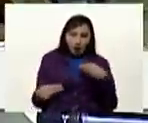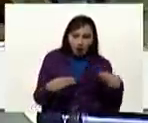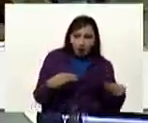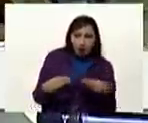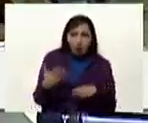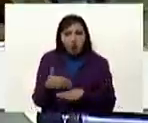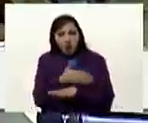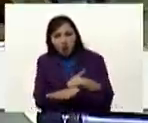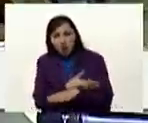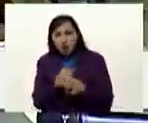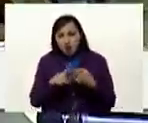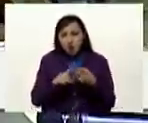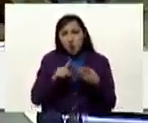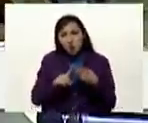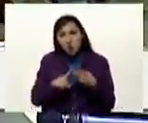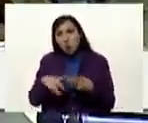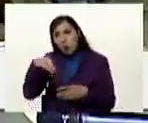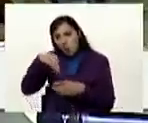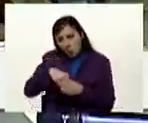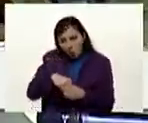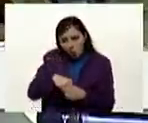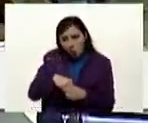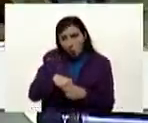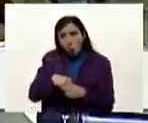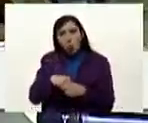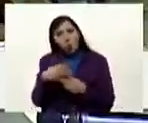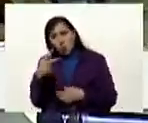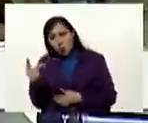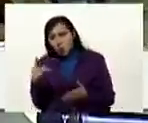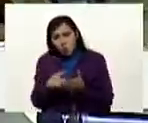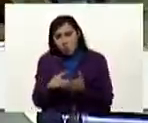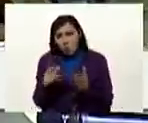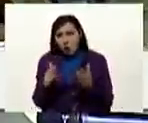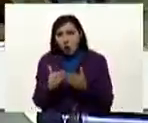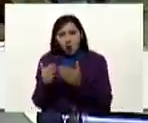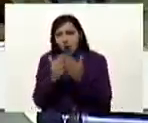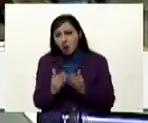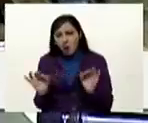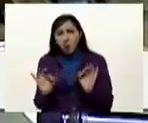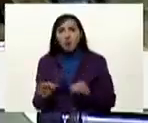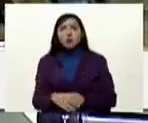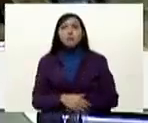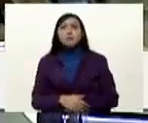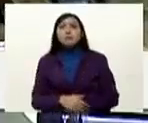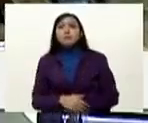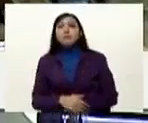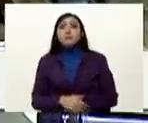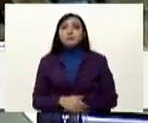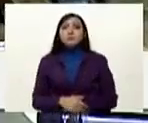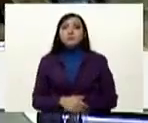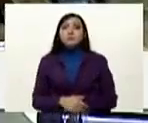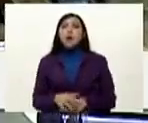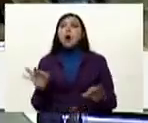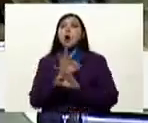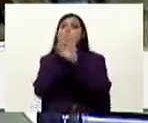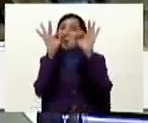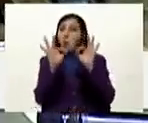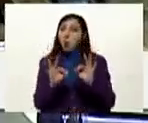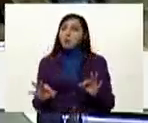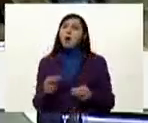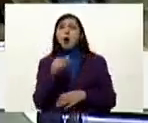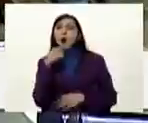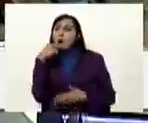y 7 días no clases con el método de, ¿cómo